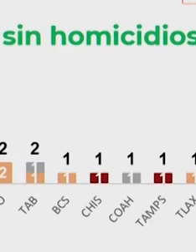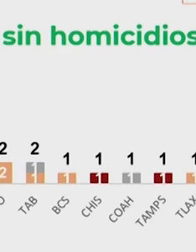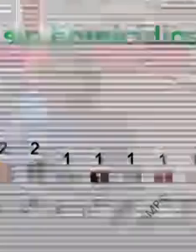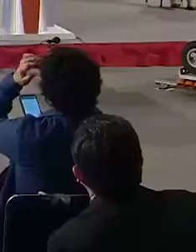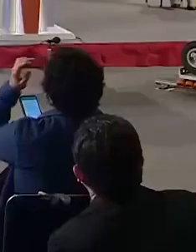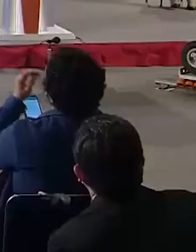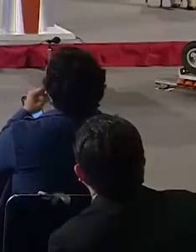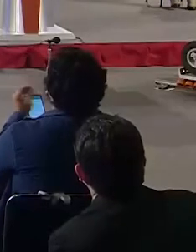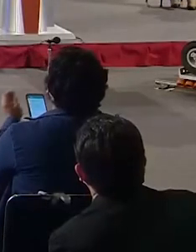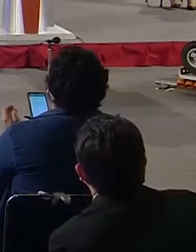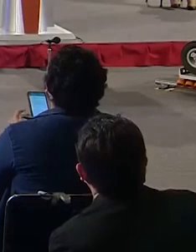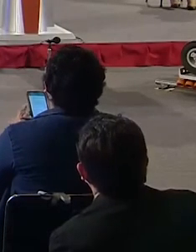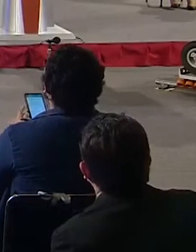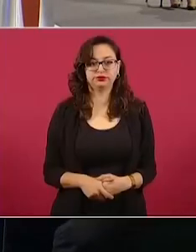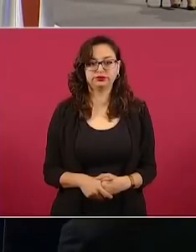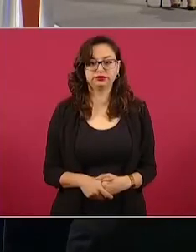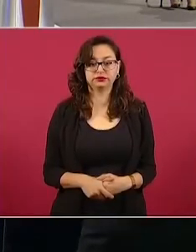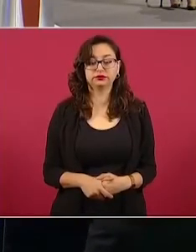Fue de los fines de semana,